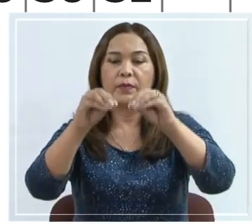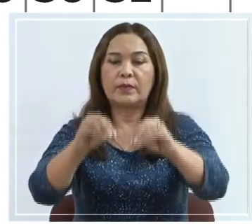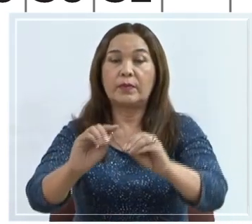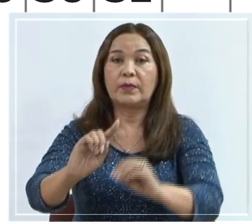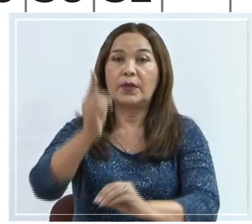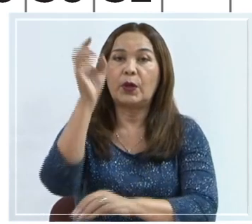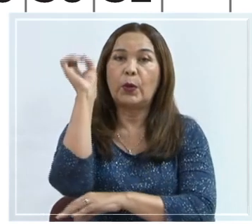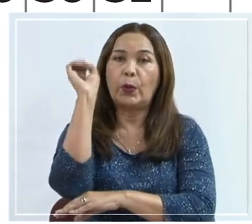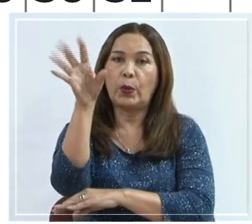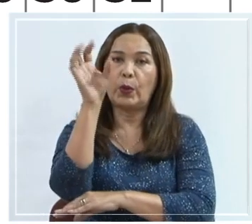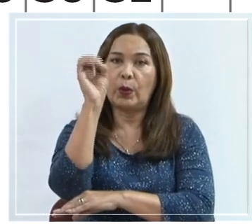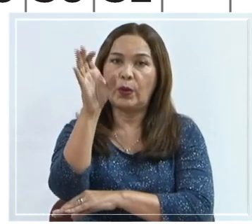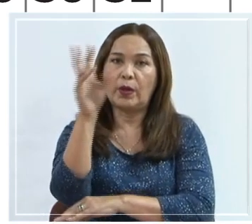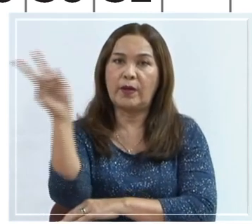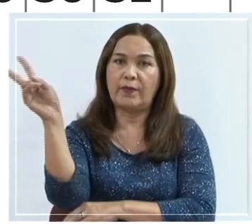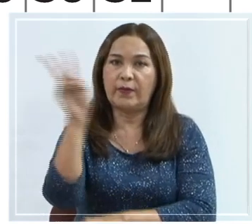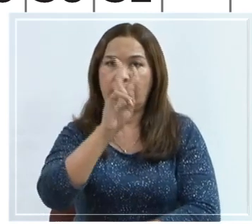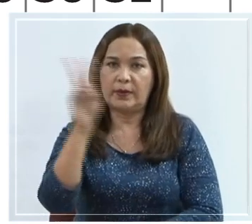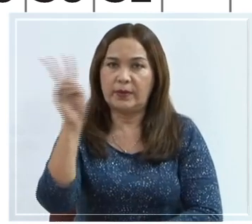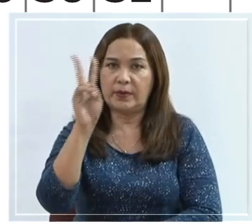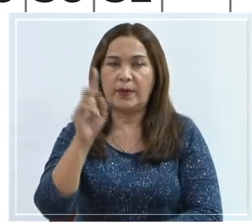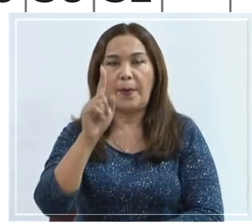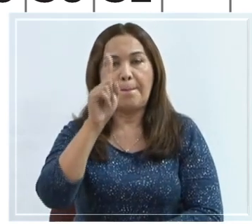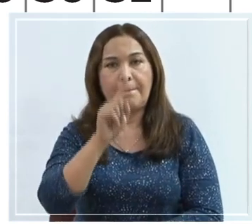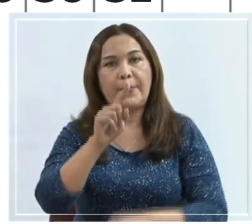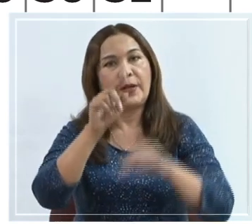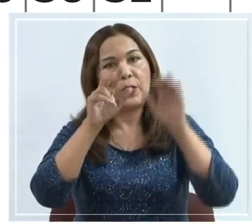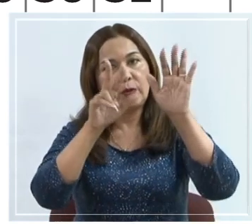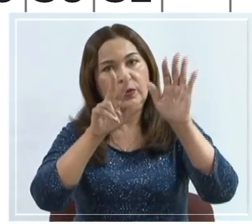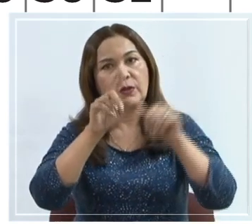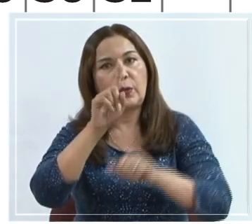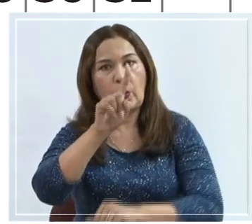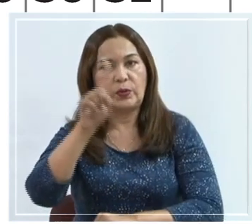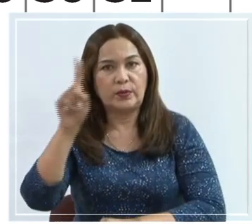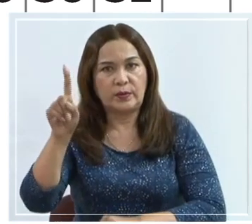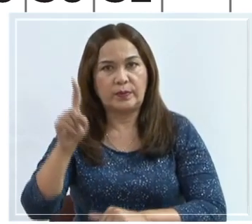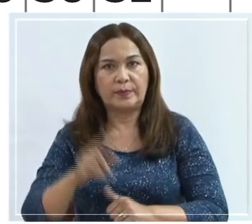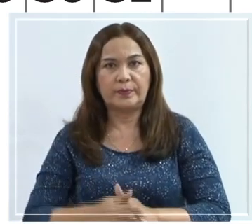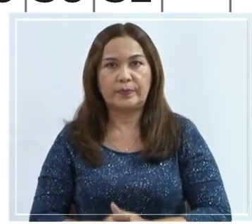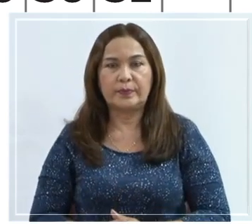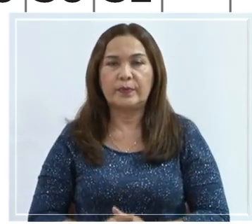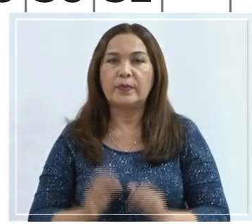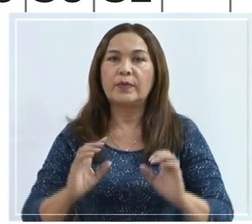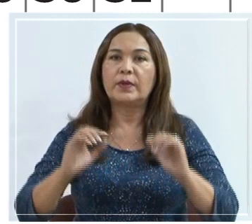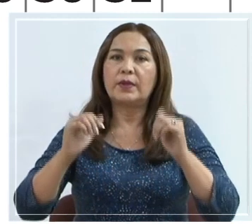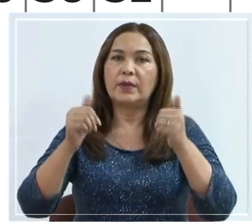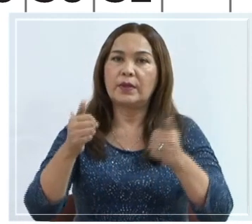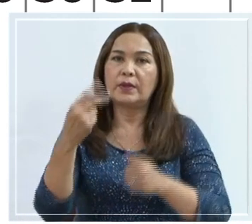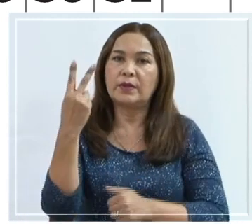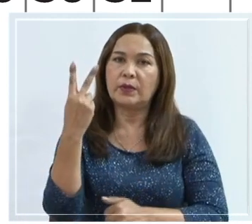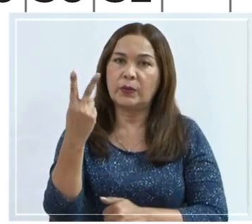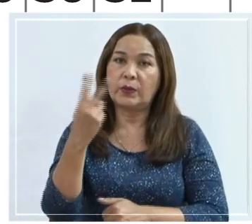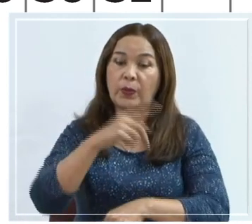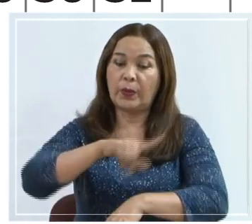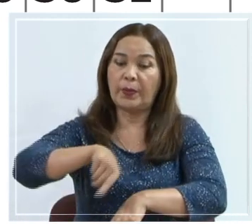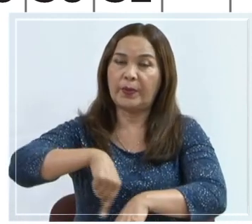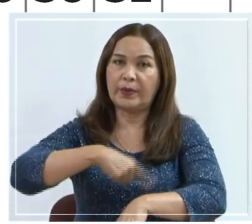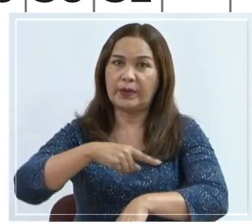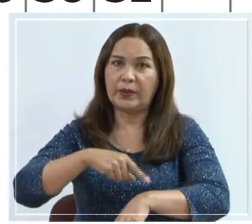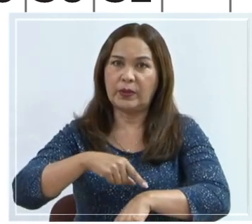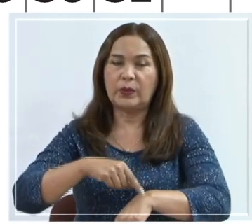instalación del primer congreso de venezuela 1811 inicio del segundo